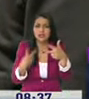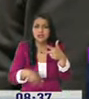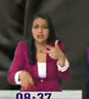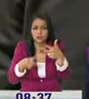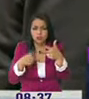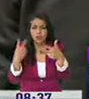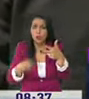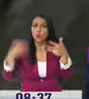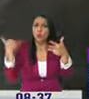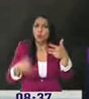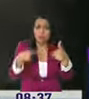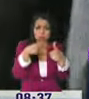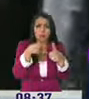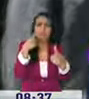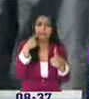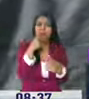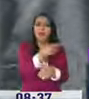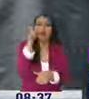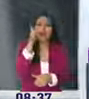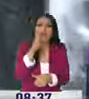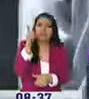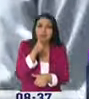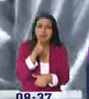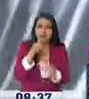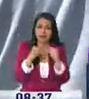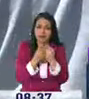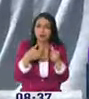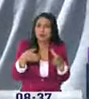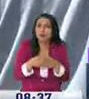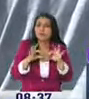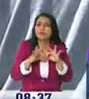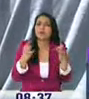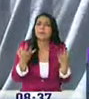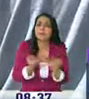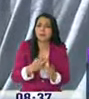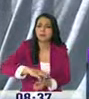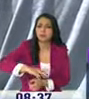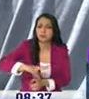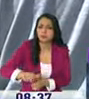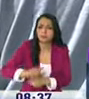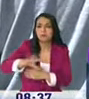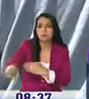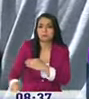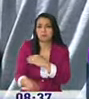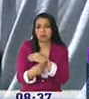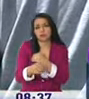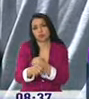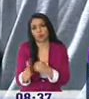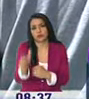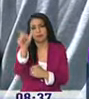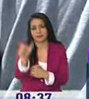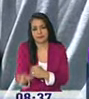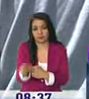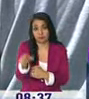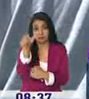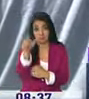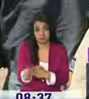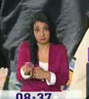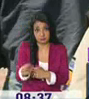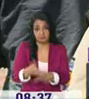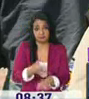los colaboradores sus 2 hijos, es decir, una organización familiar. A ellos se sumó un 4 sujeto. Uno de ellos posee